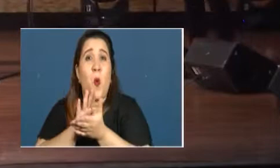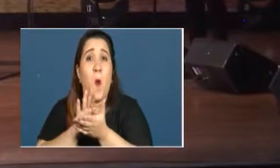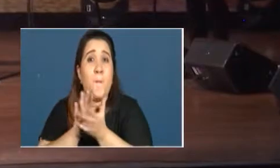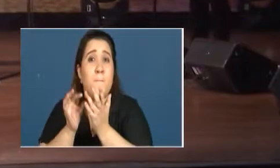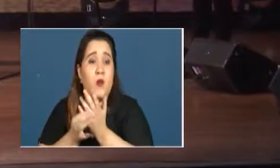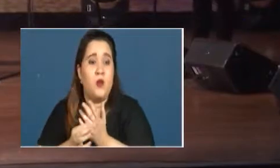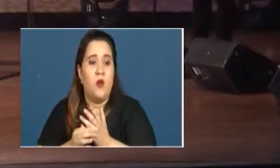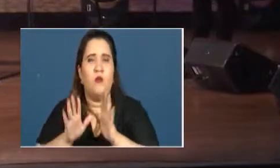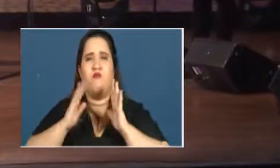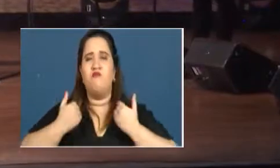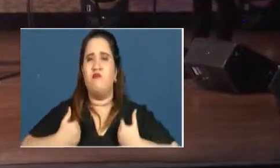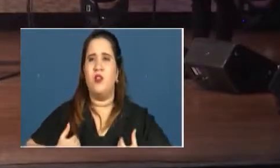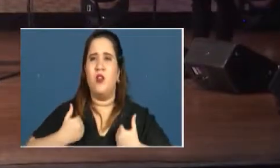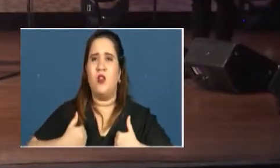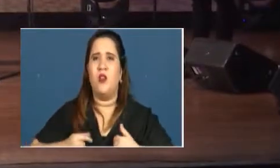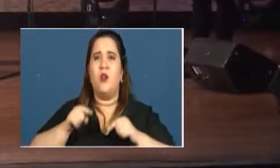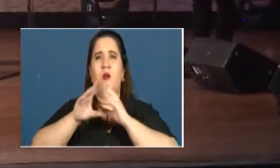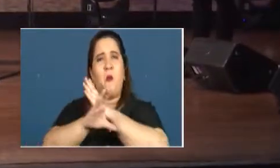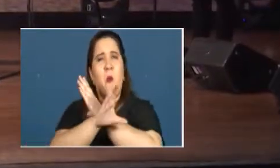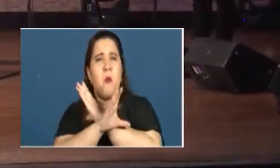no te preocupes, está bien cuidado.